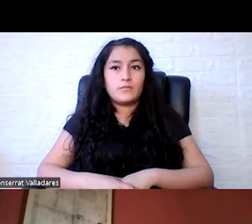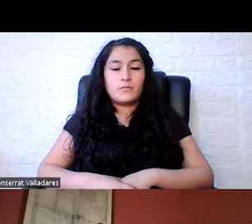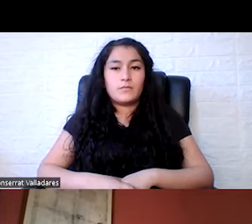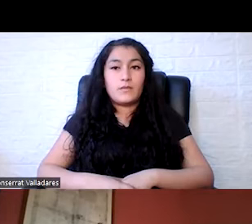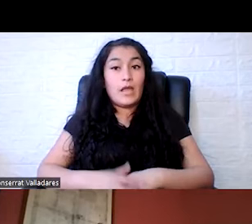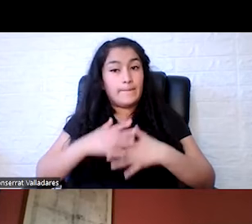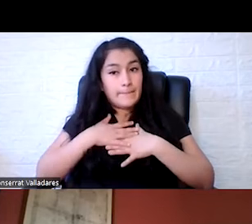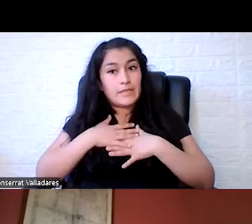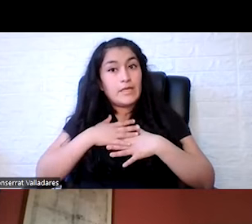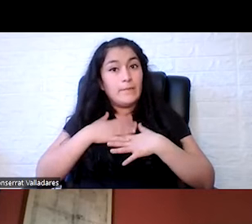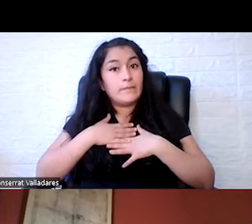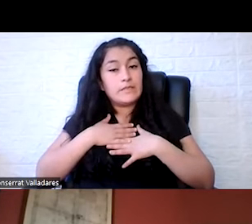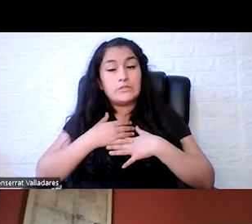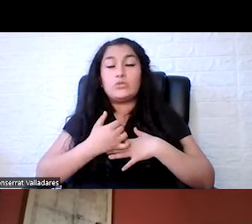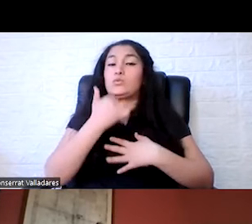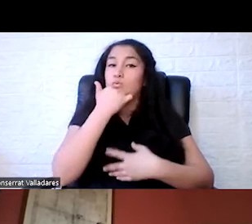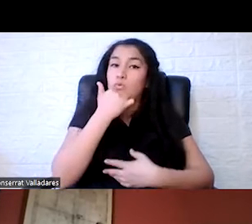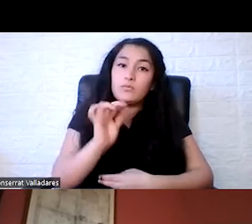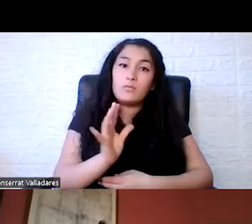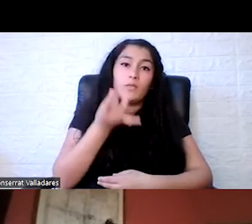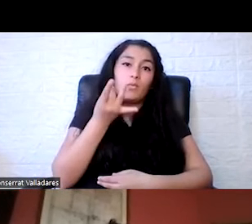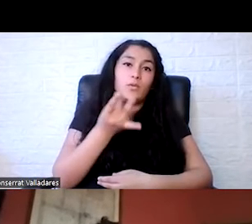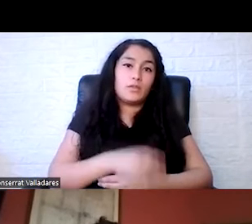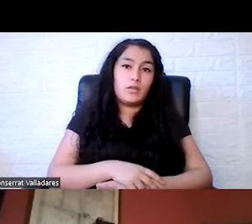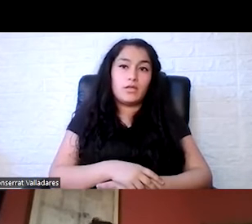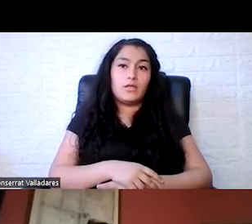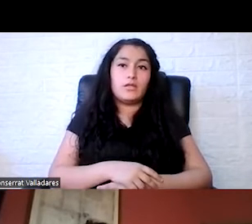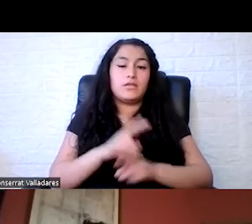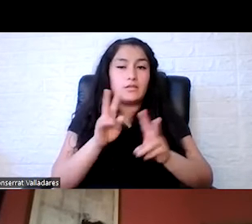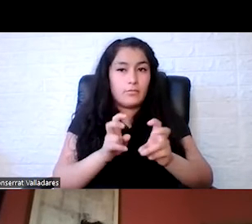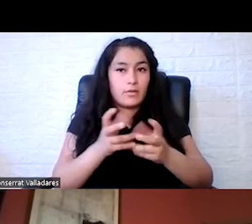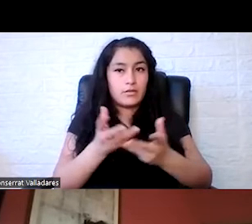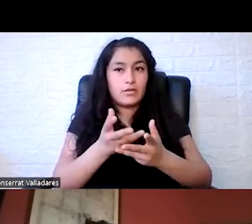A mí me llamó mucho la atención, las mujeres